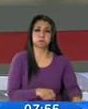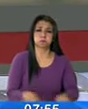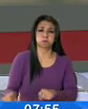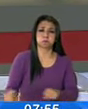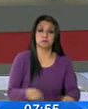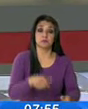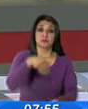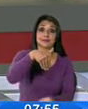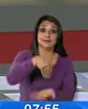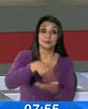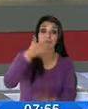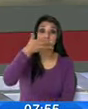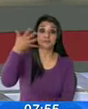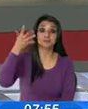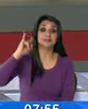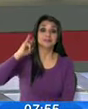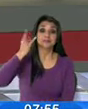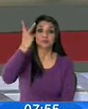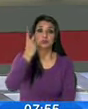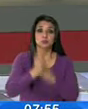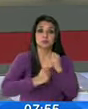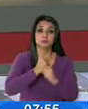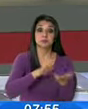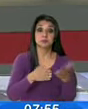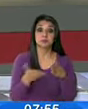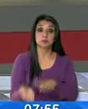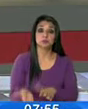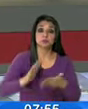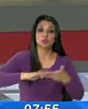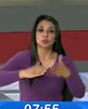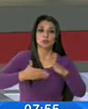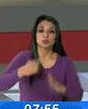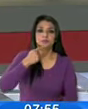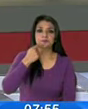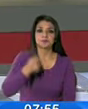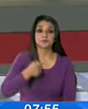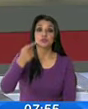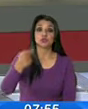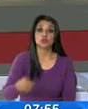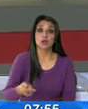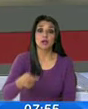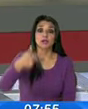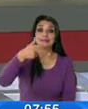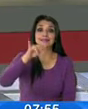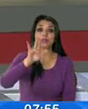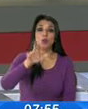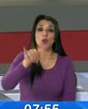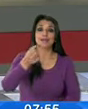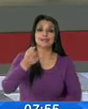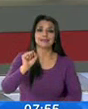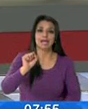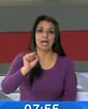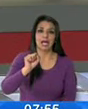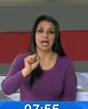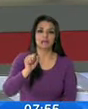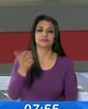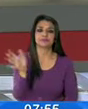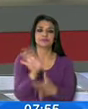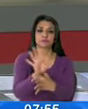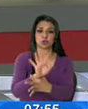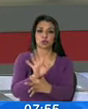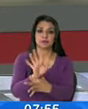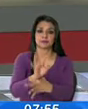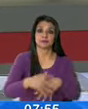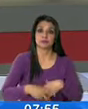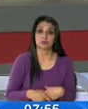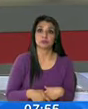de la Amazonía, una niña de 12 años de edad falleció en la comunidad Shuar de San José de Chihuahua. Esto es en Morona, Santiago. El movimiento